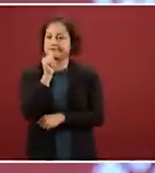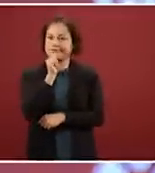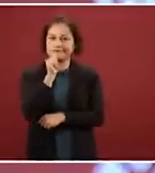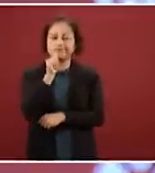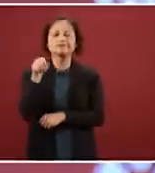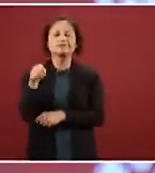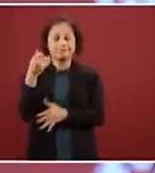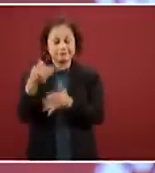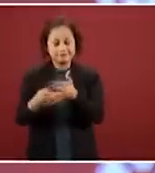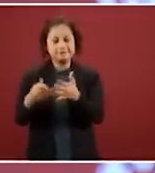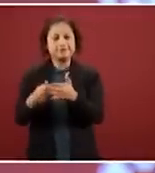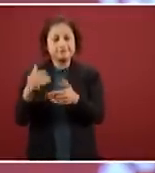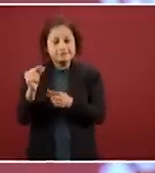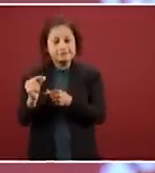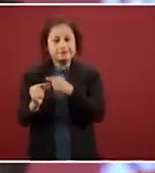están